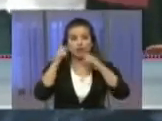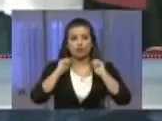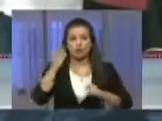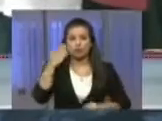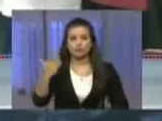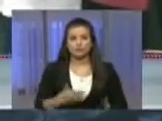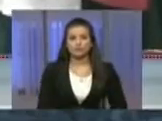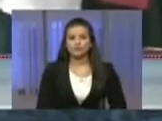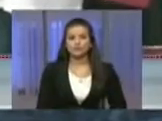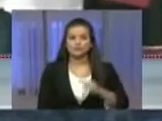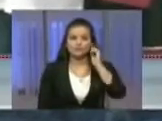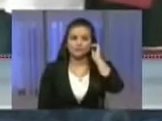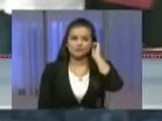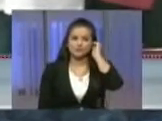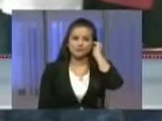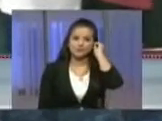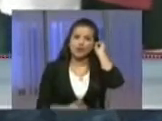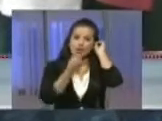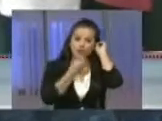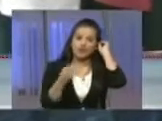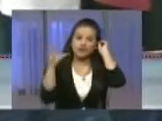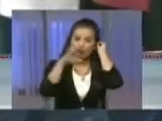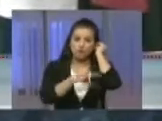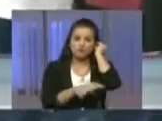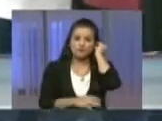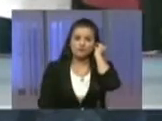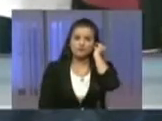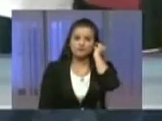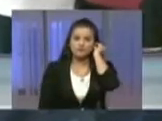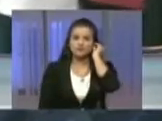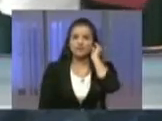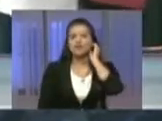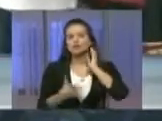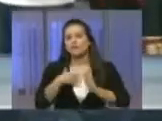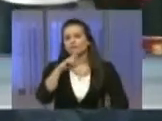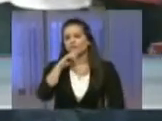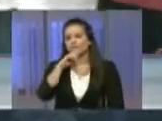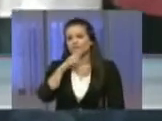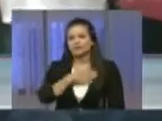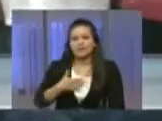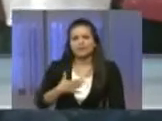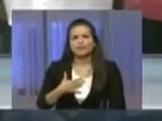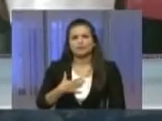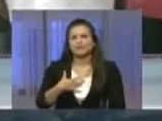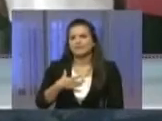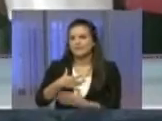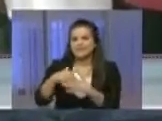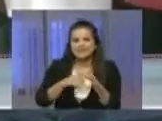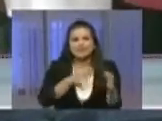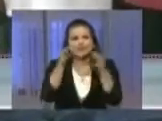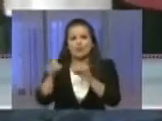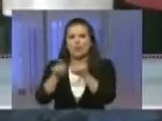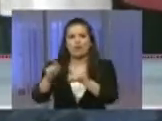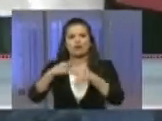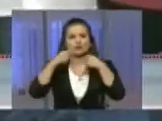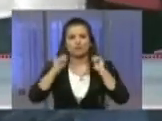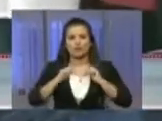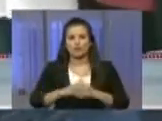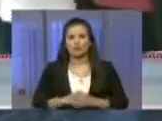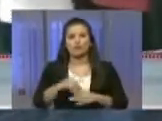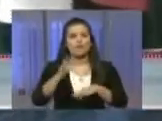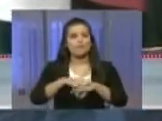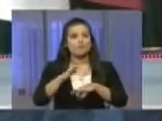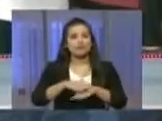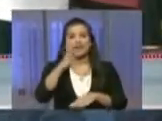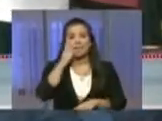sí presidente buenas noches Yo envidio sanamente al vicepresidente ejecutivo porque las experiencias más hermosas de socialismo